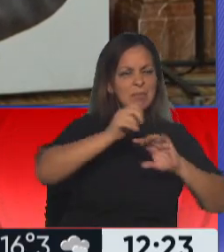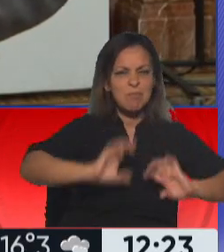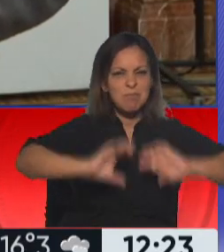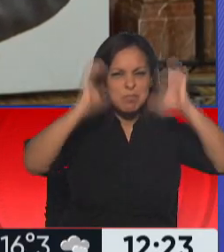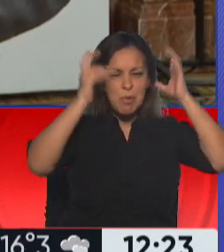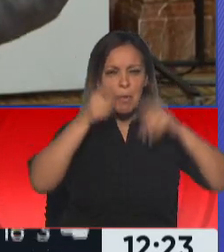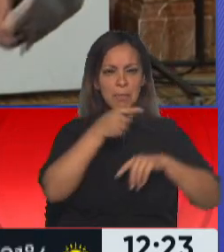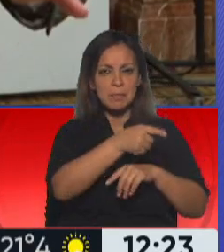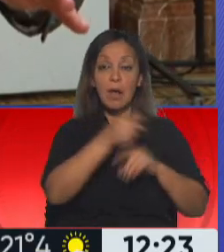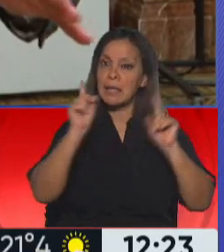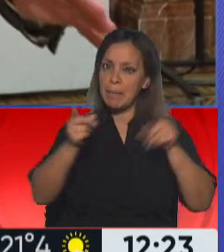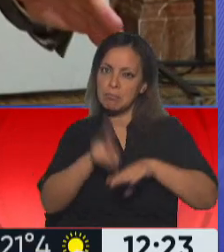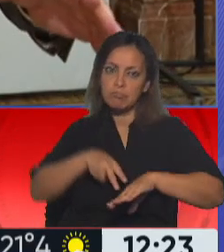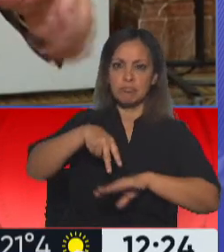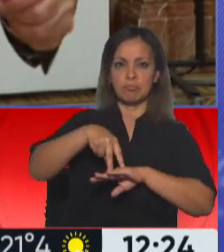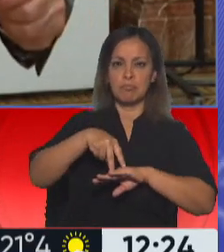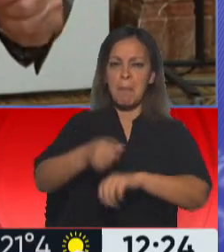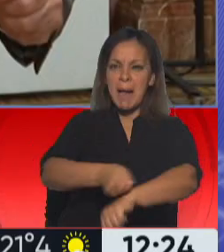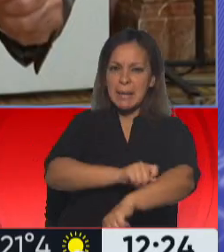Incluso el presidente de la Cámara se levantó Claro. y se fue.